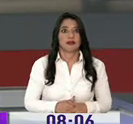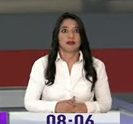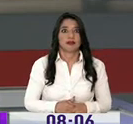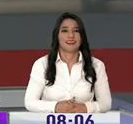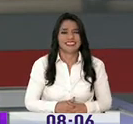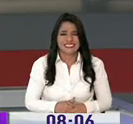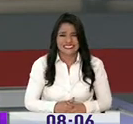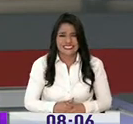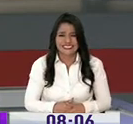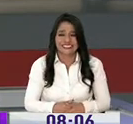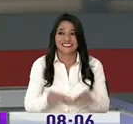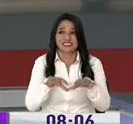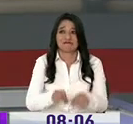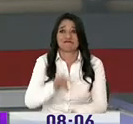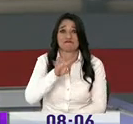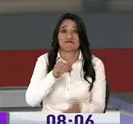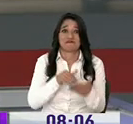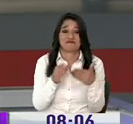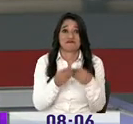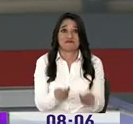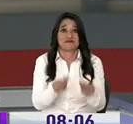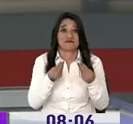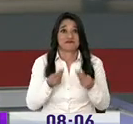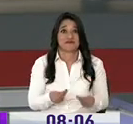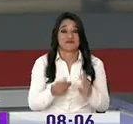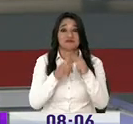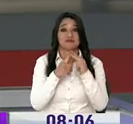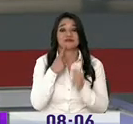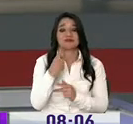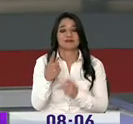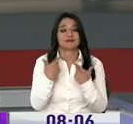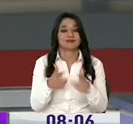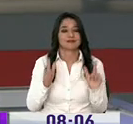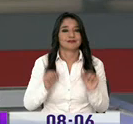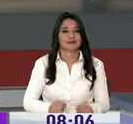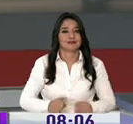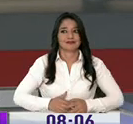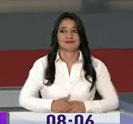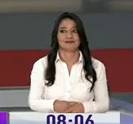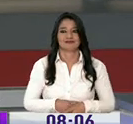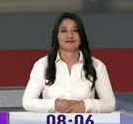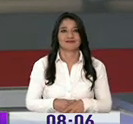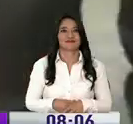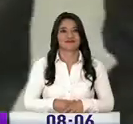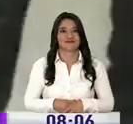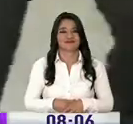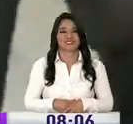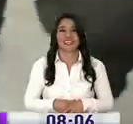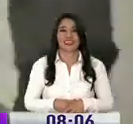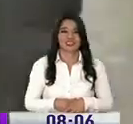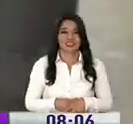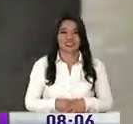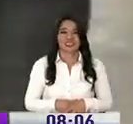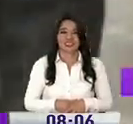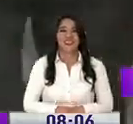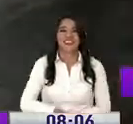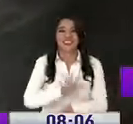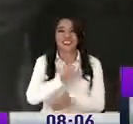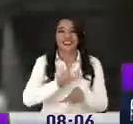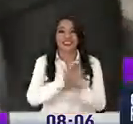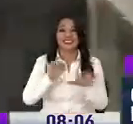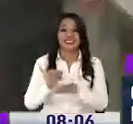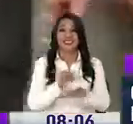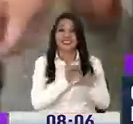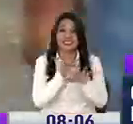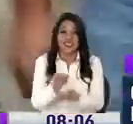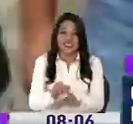plagiadores exigían 40 mil dólares para su liberación. Veamos. Entre 5 y 6 horas permaneció en manos